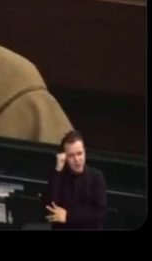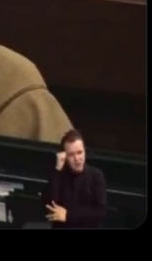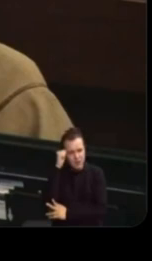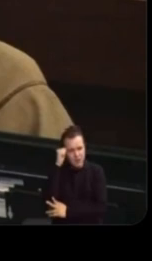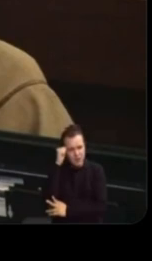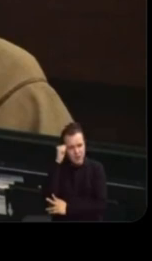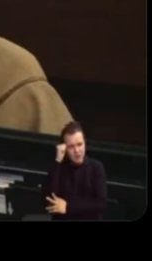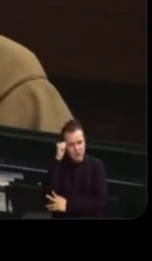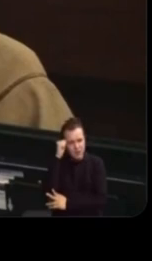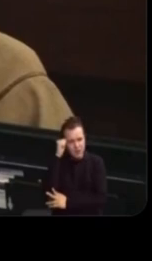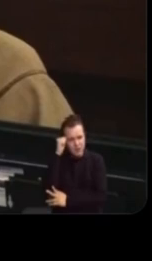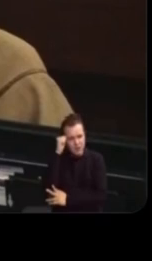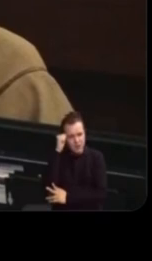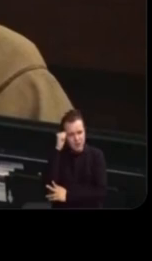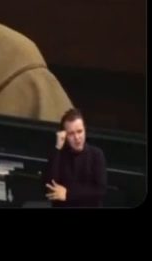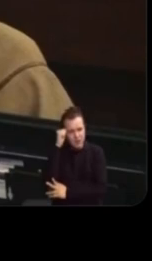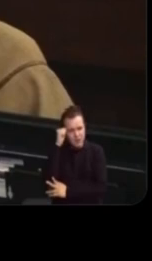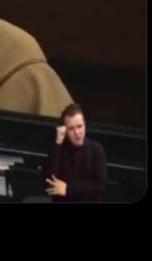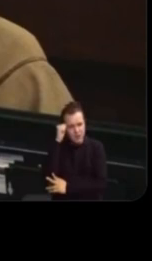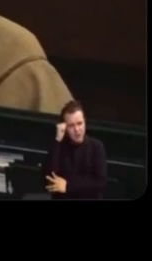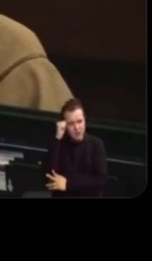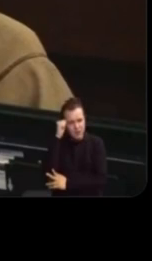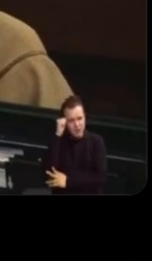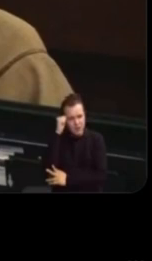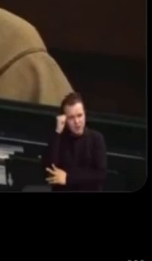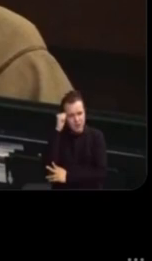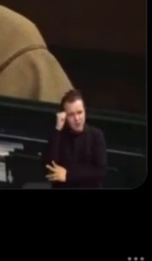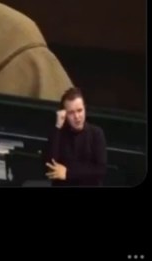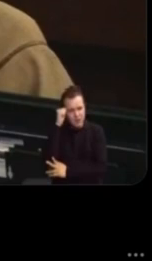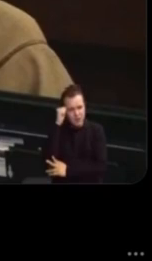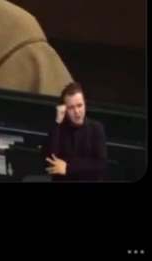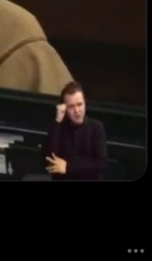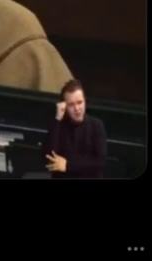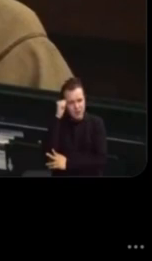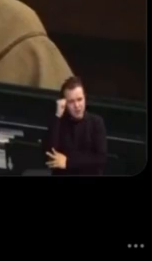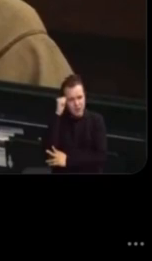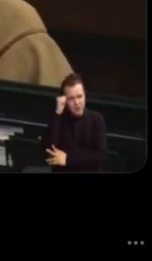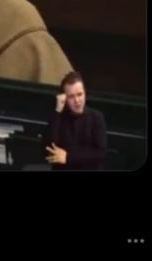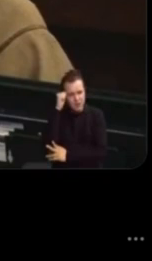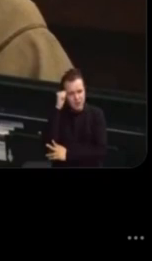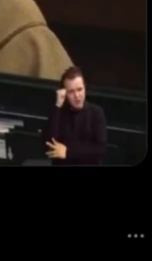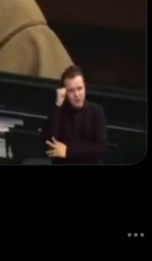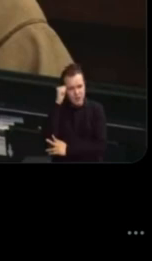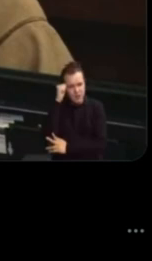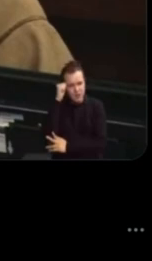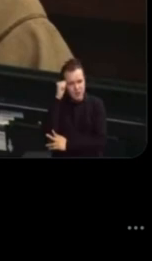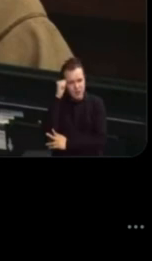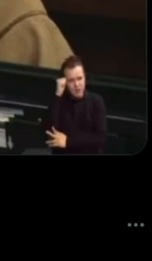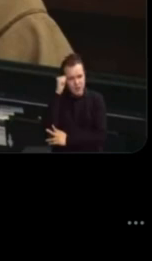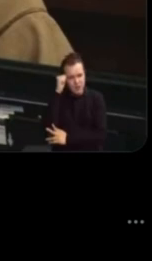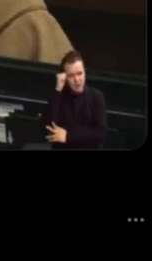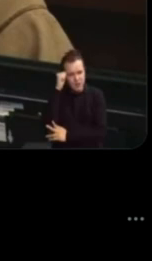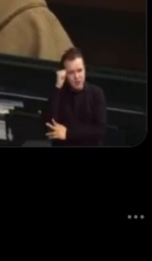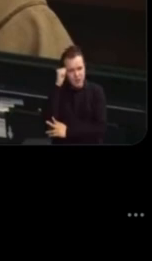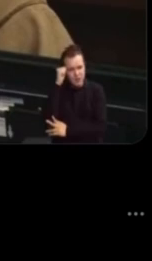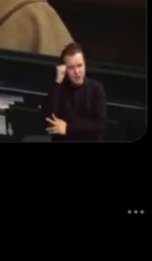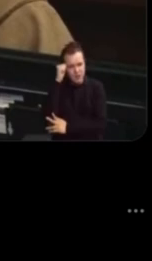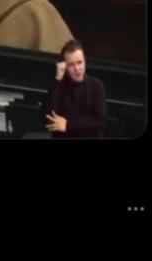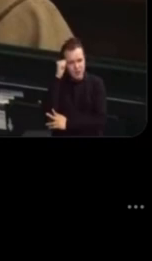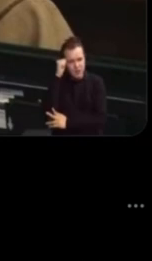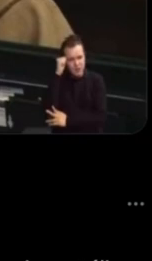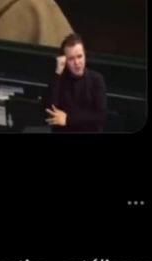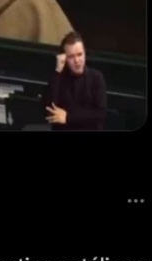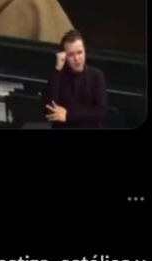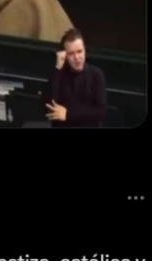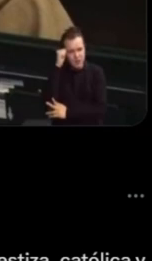válido? O sea que ellos pueden delinquir, pues esta estrategia está develada. Y aquí parece que iban a hacer lo mismo que en